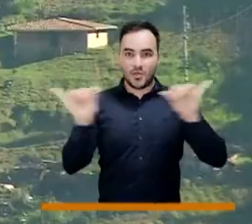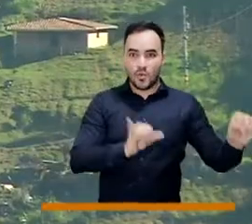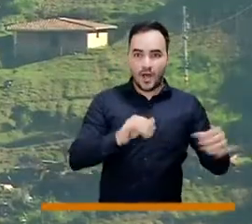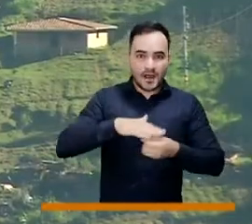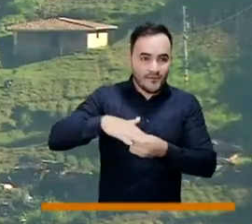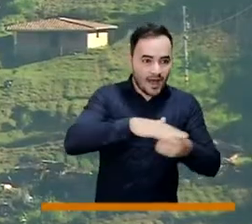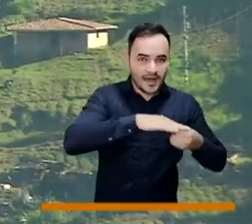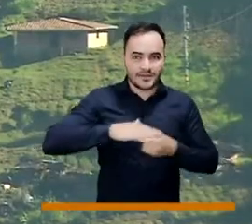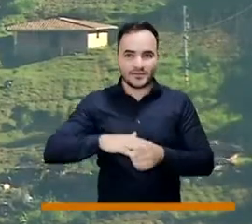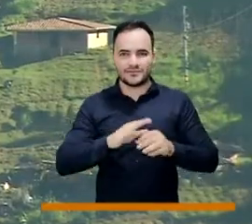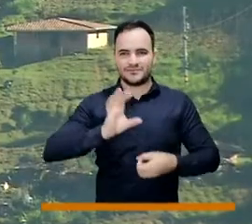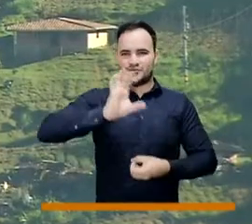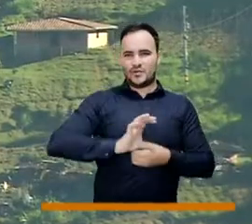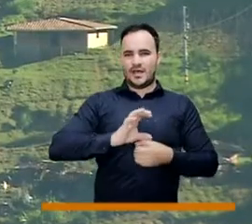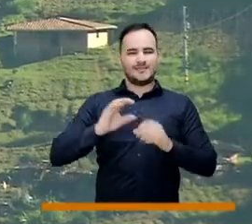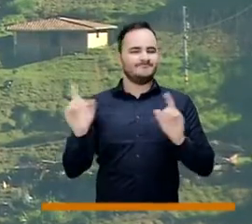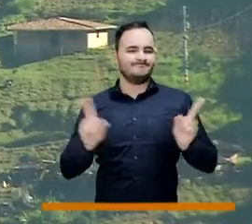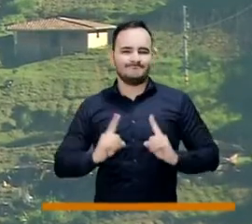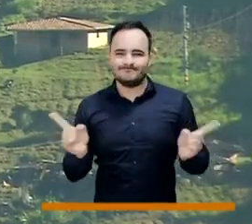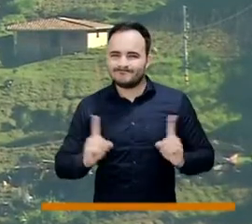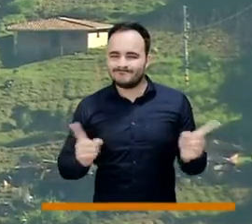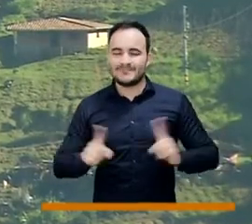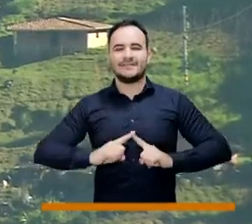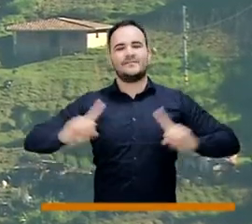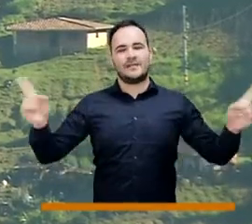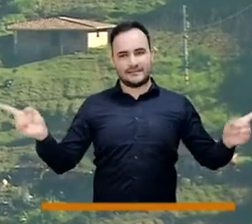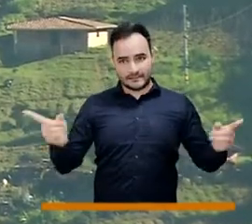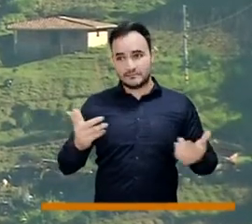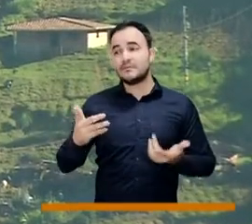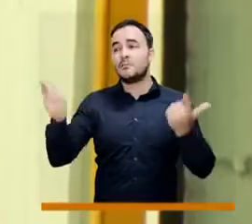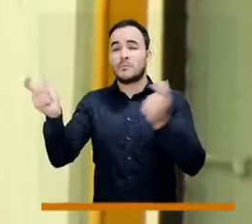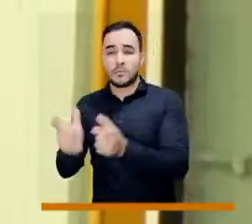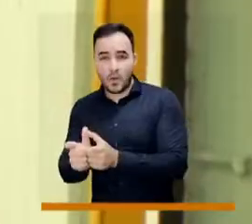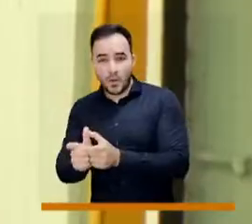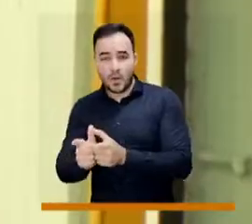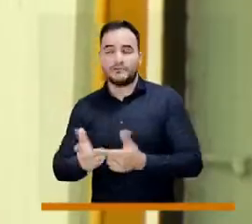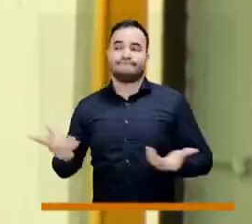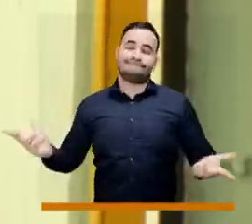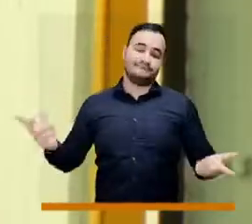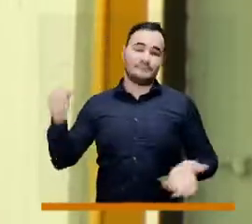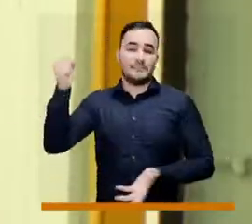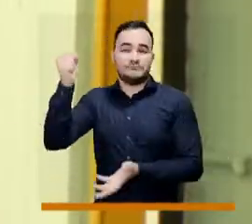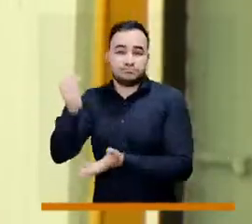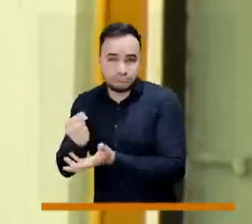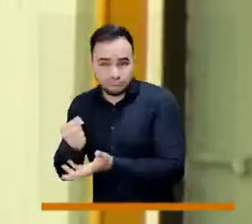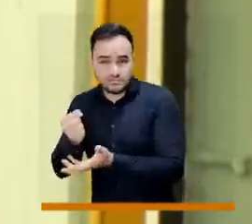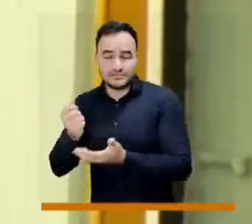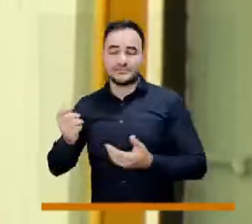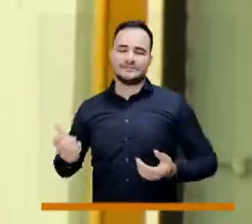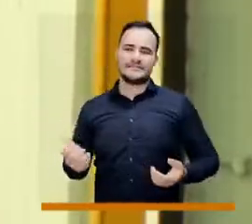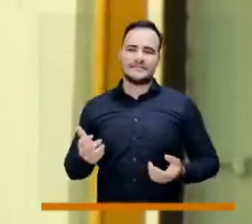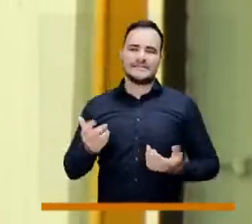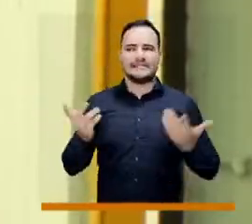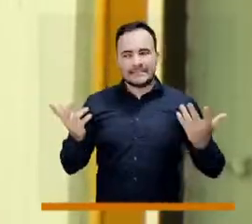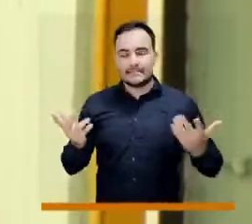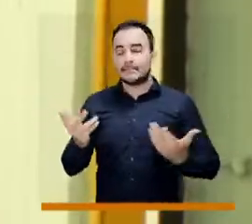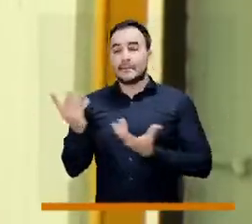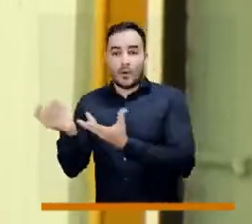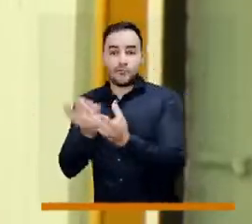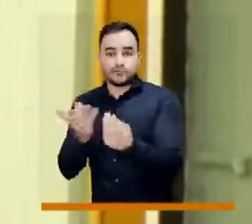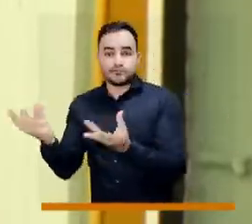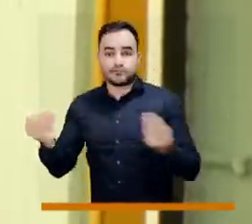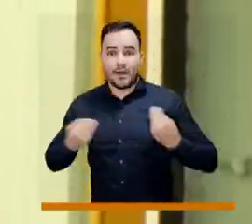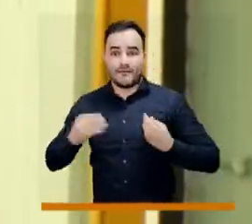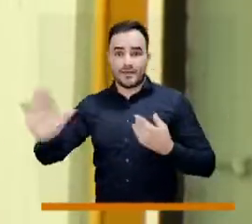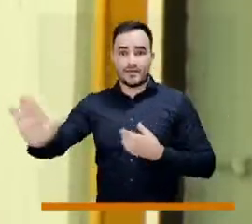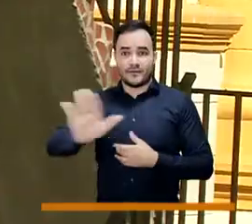en barrios, en un barrio más de la ciudad de Medellín. Más población con menos presupuesto, pero además con equipamientos comunitarios